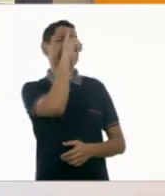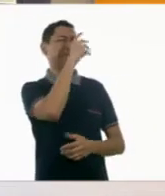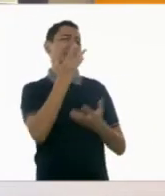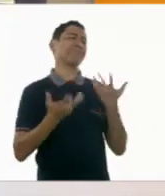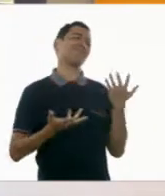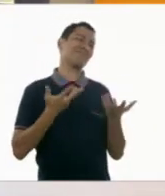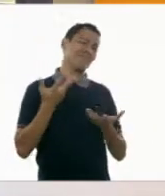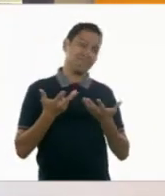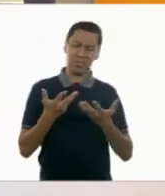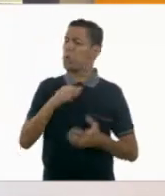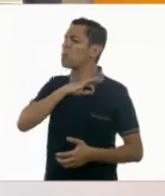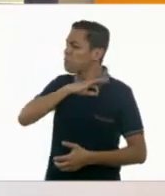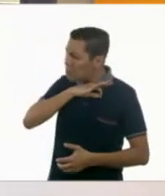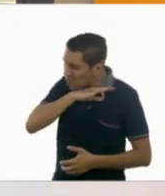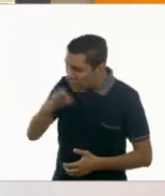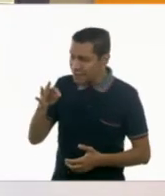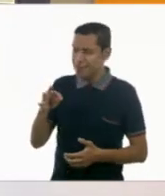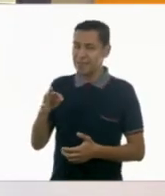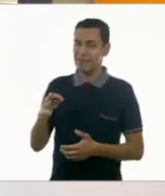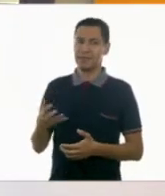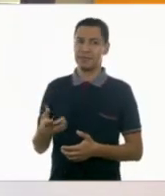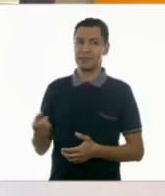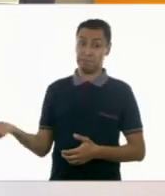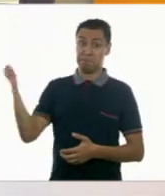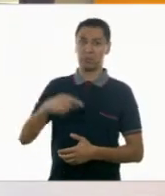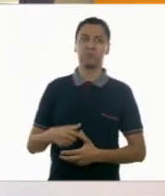difícil, sí, sí, porque creo que puedes. No ves el sexto.